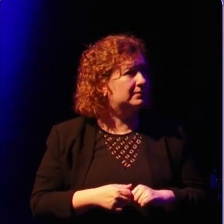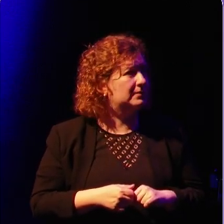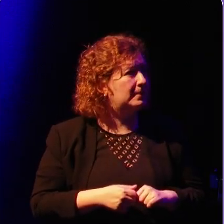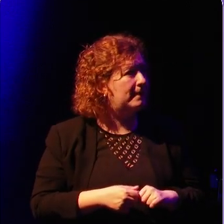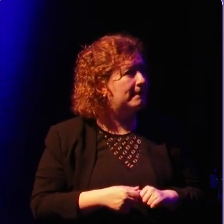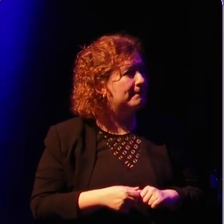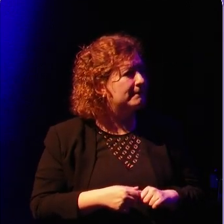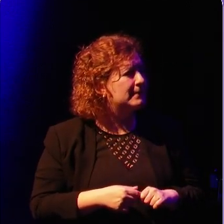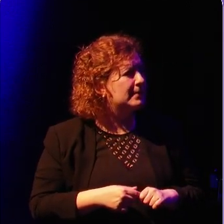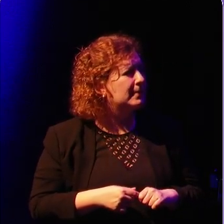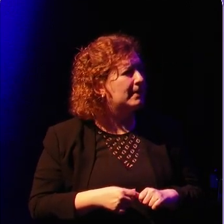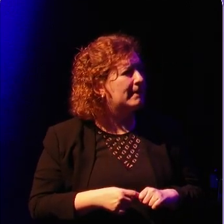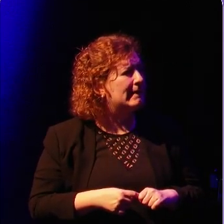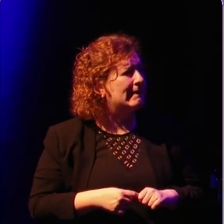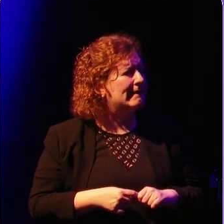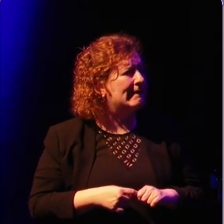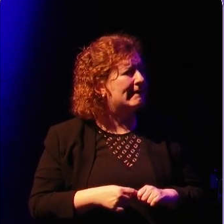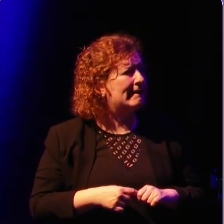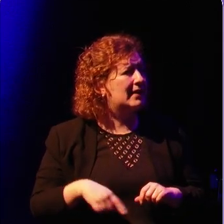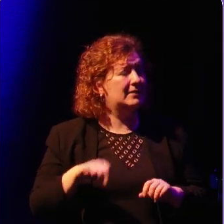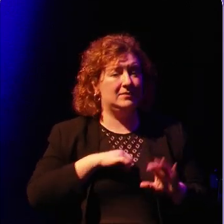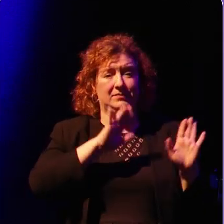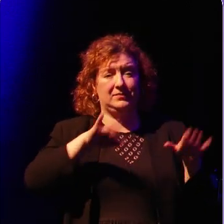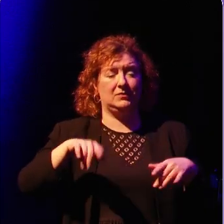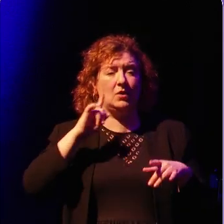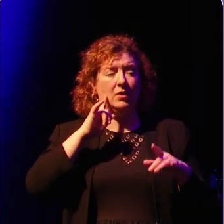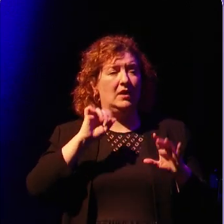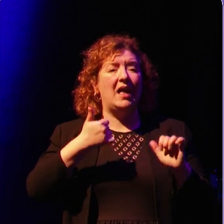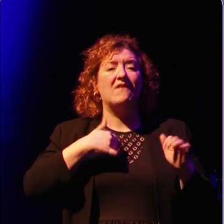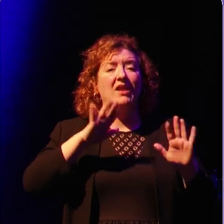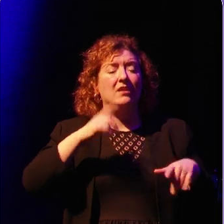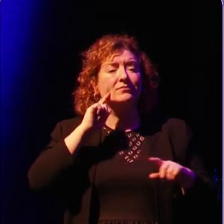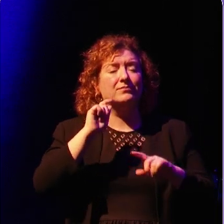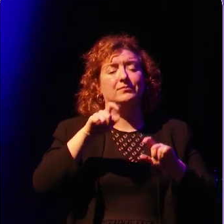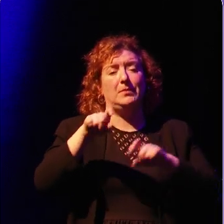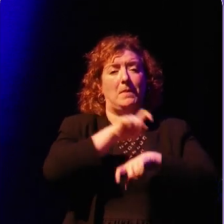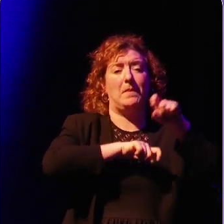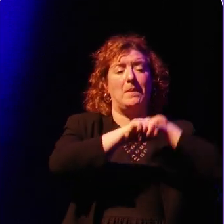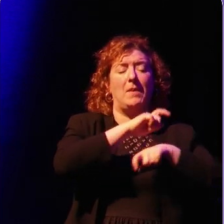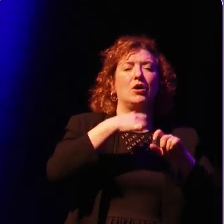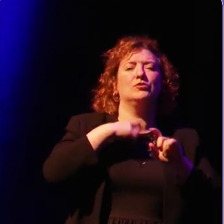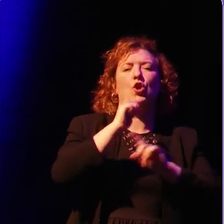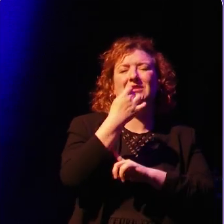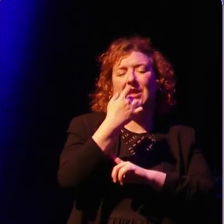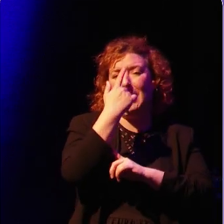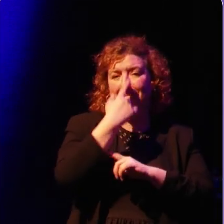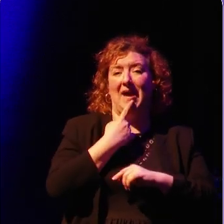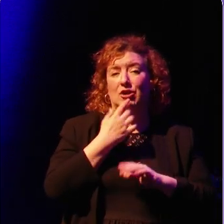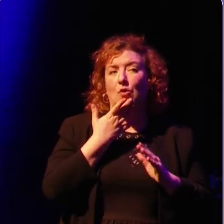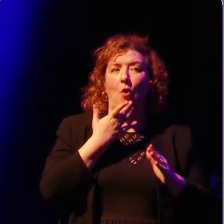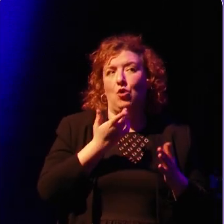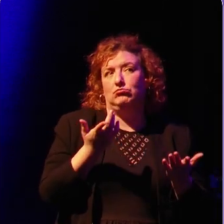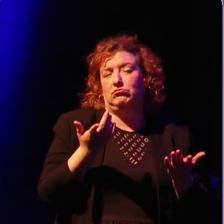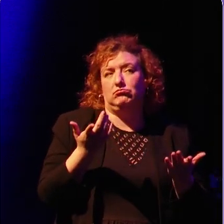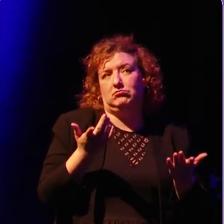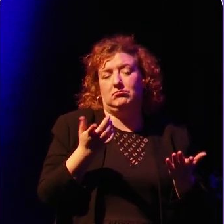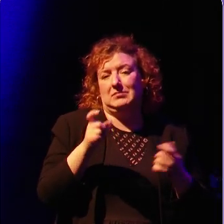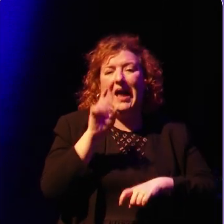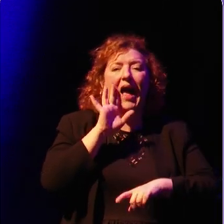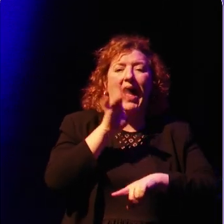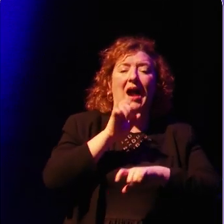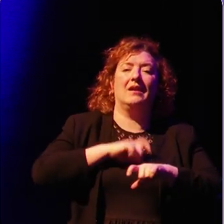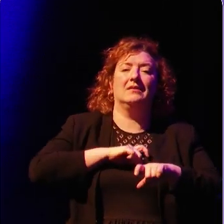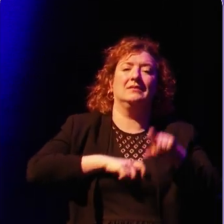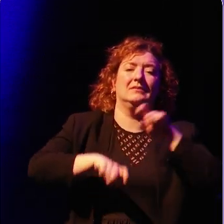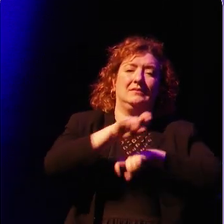Parto de esta imagen con ruido y llego a una imagen original. Es como que deshago el camino. Vale, pero ahora te